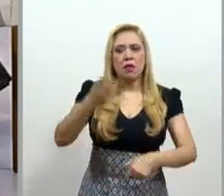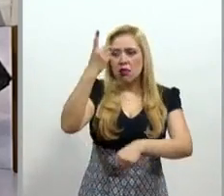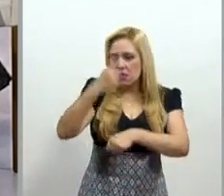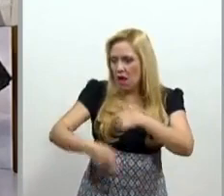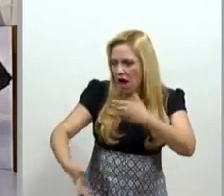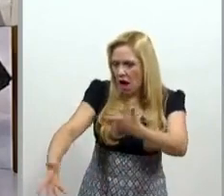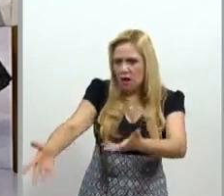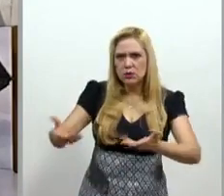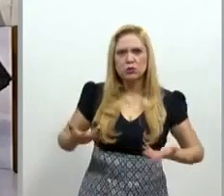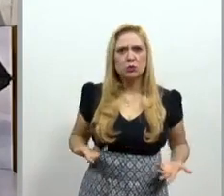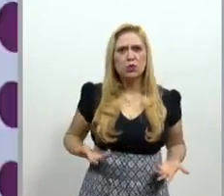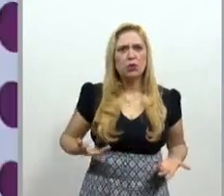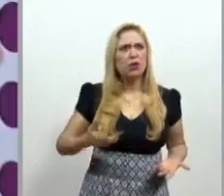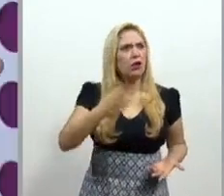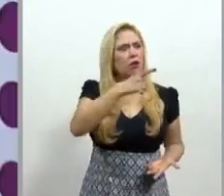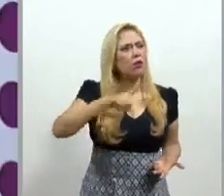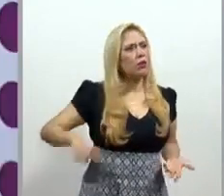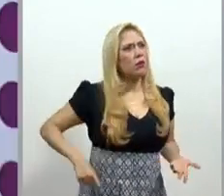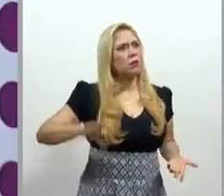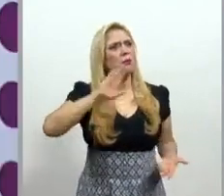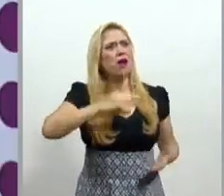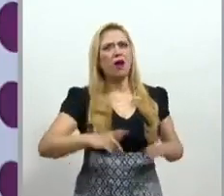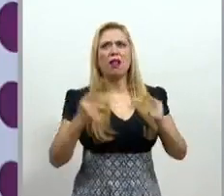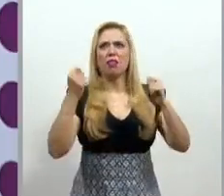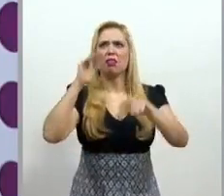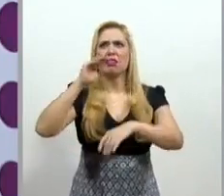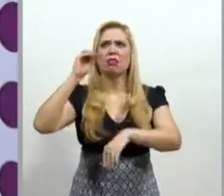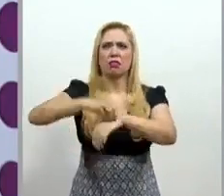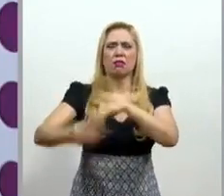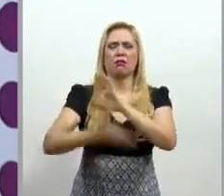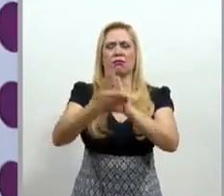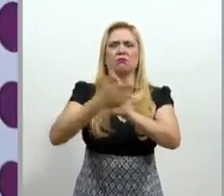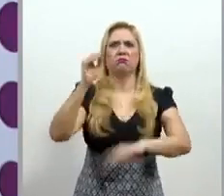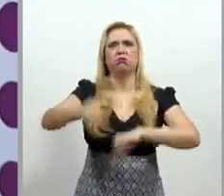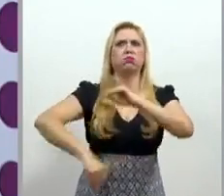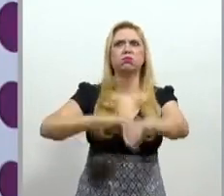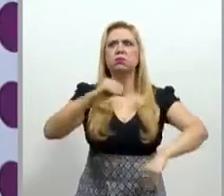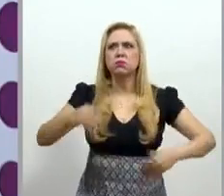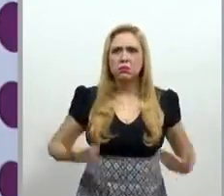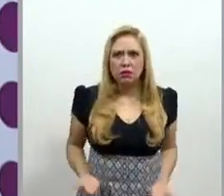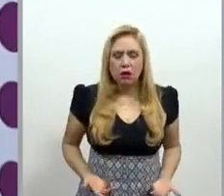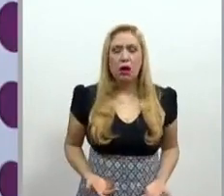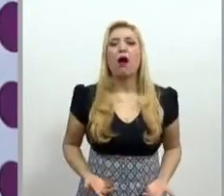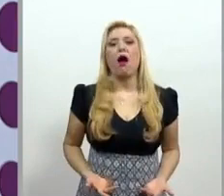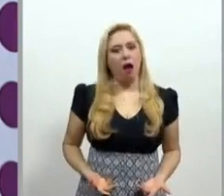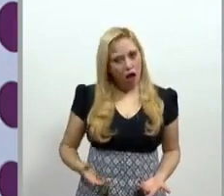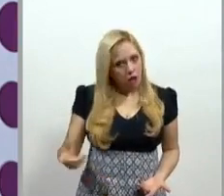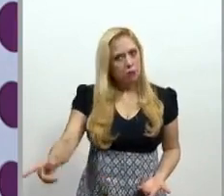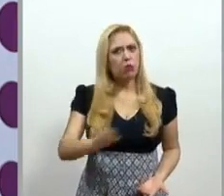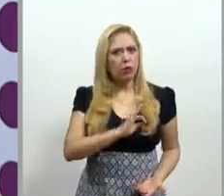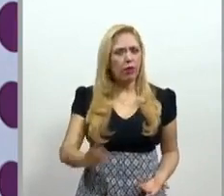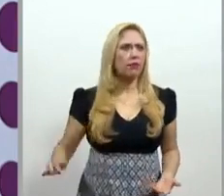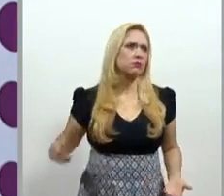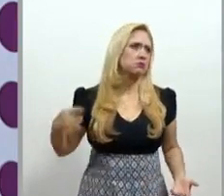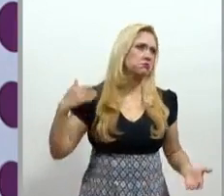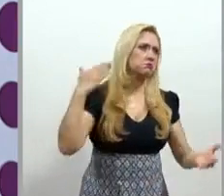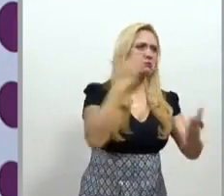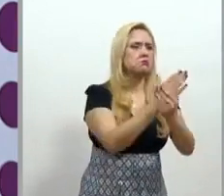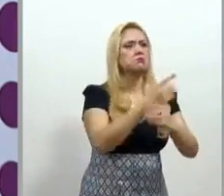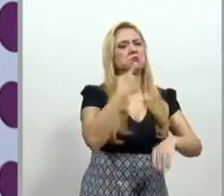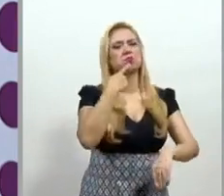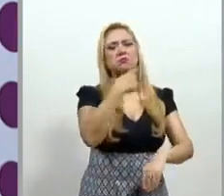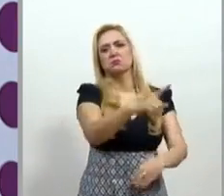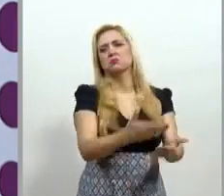una actividad irregular del Estado, y de cualquier Estado en general, en principio, por supuesto que tiene interés para acudir